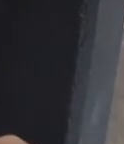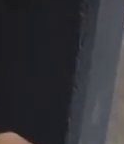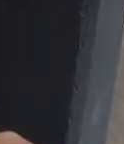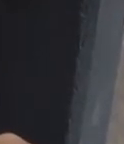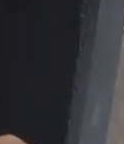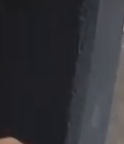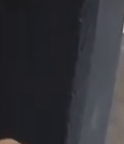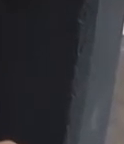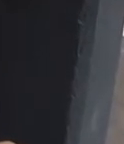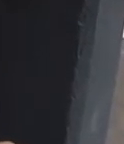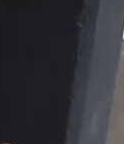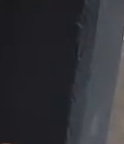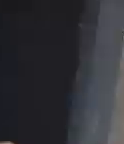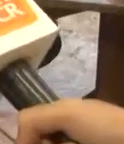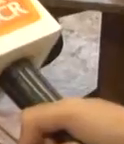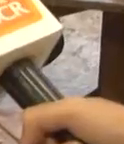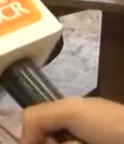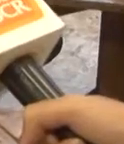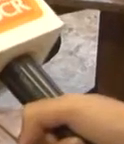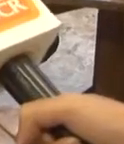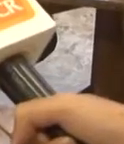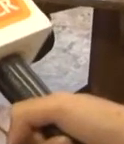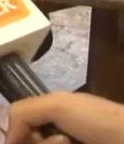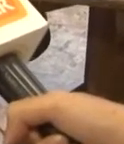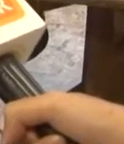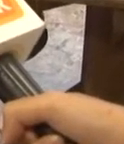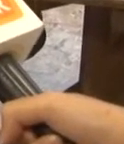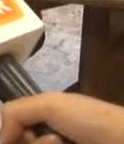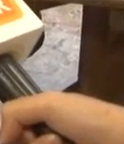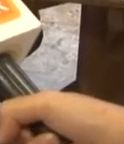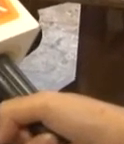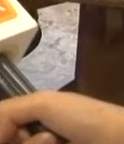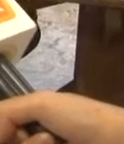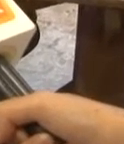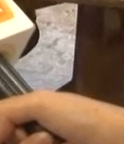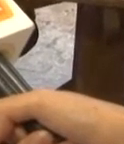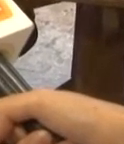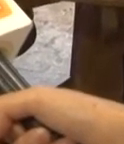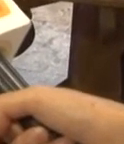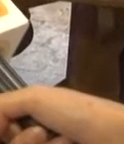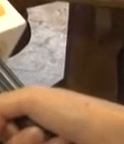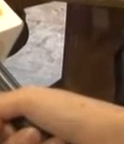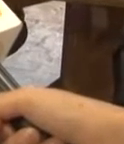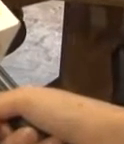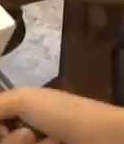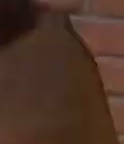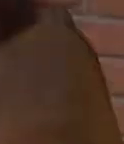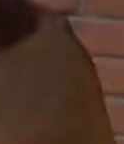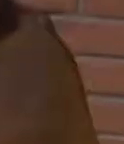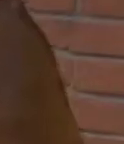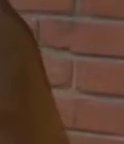de trabajo que se está manejando ahí bueno yo creo que en conjunto los partidos mayoritarios